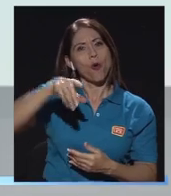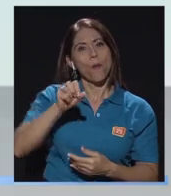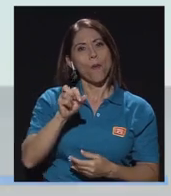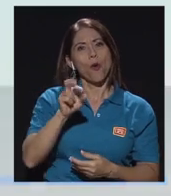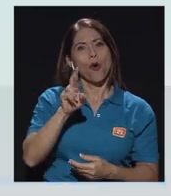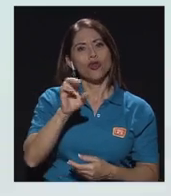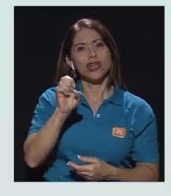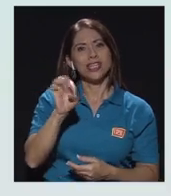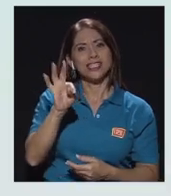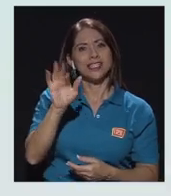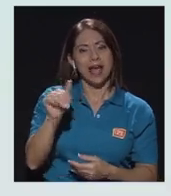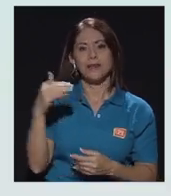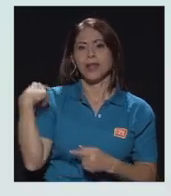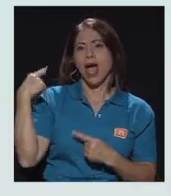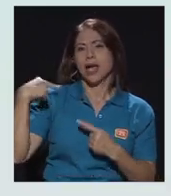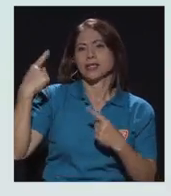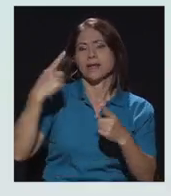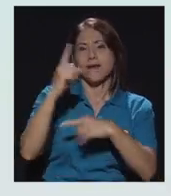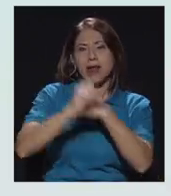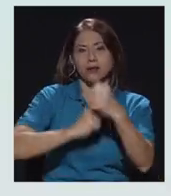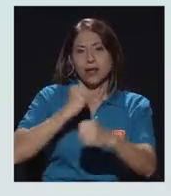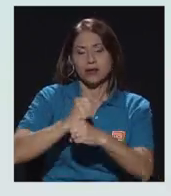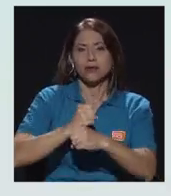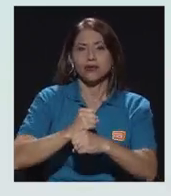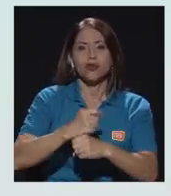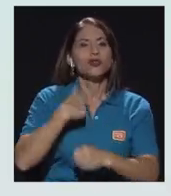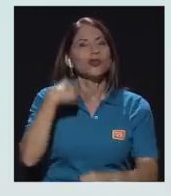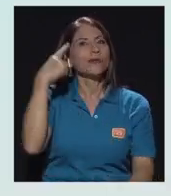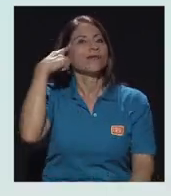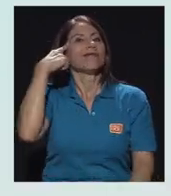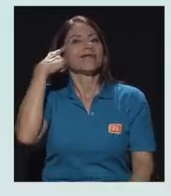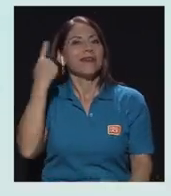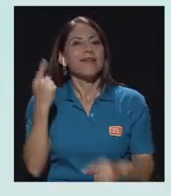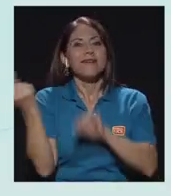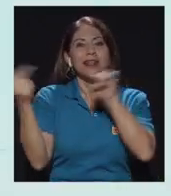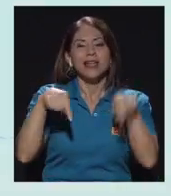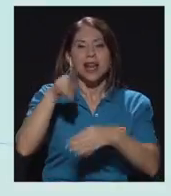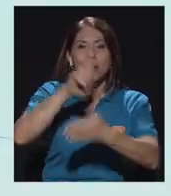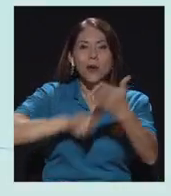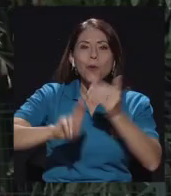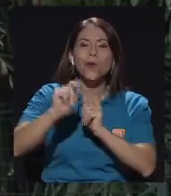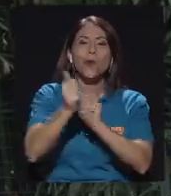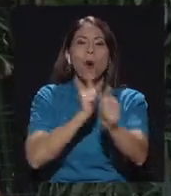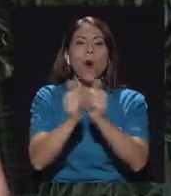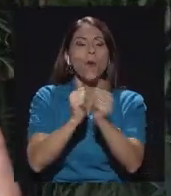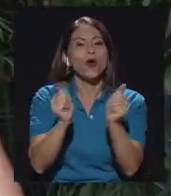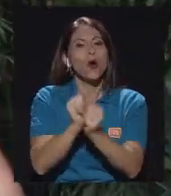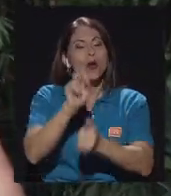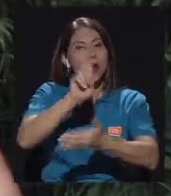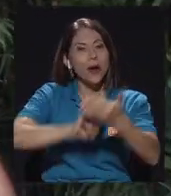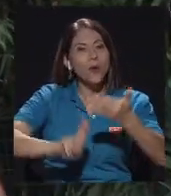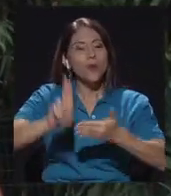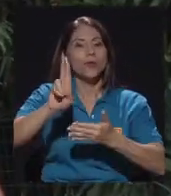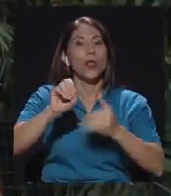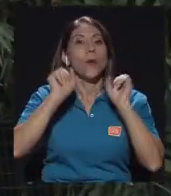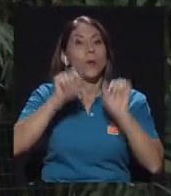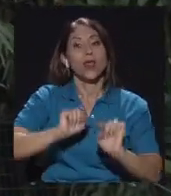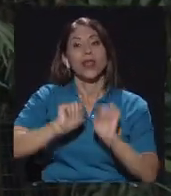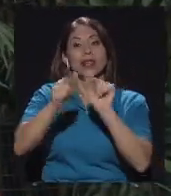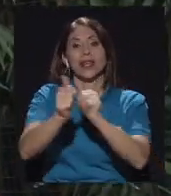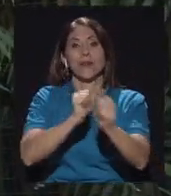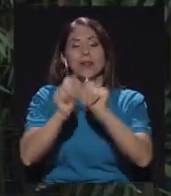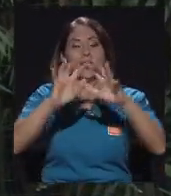años y mi sueño era venir a la U, poder competir con la U, poder ir a un mundial con